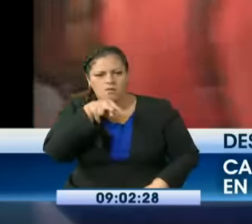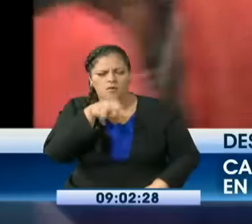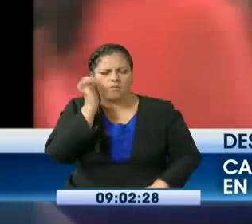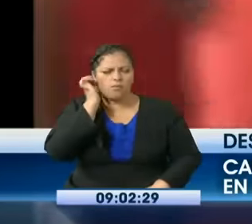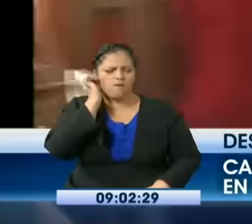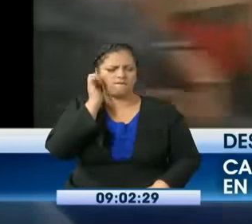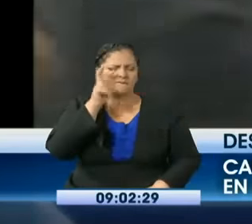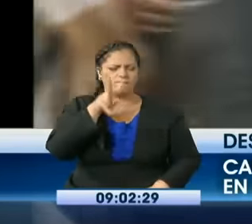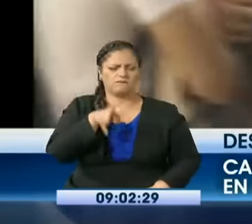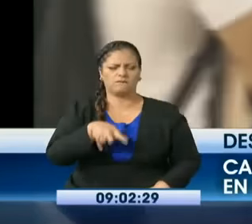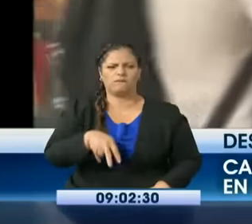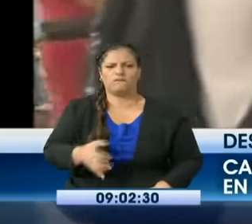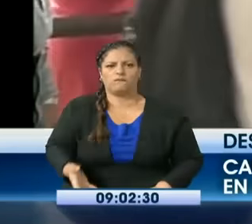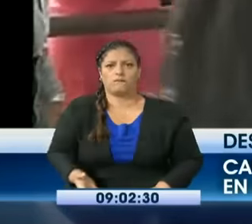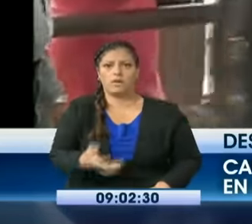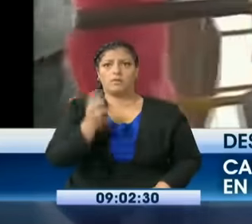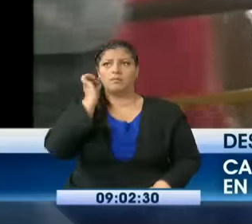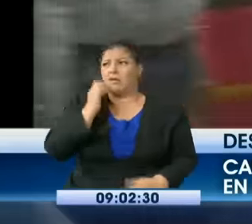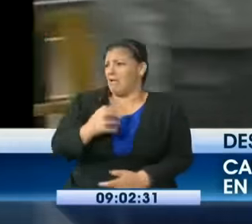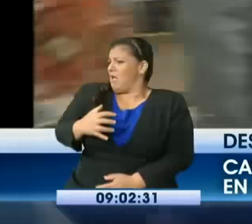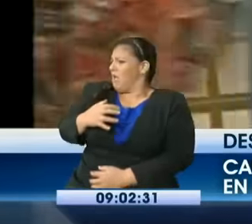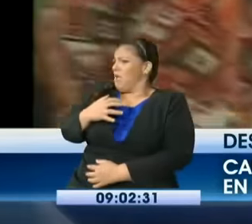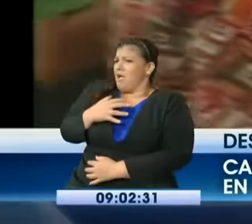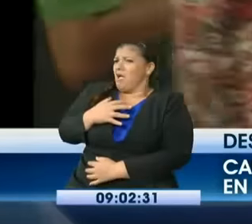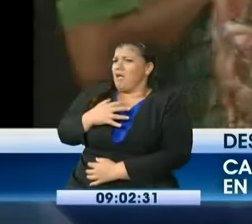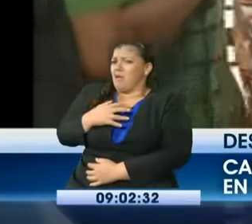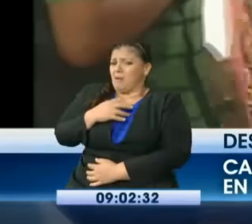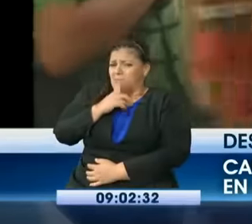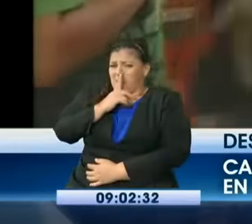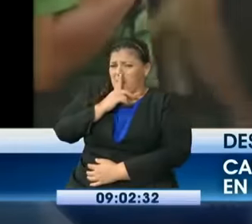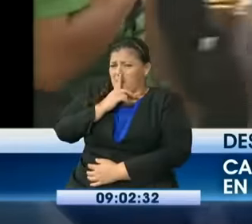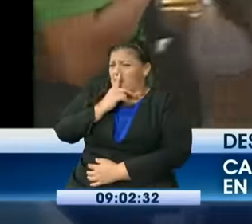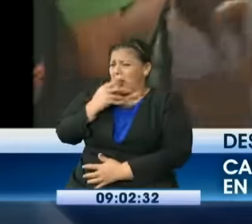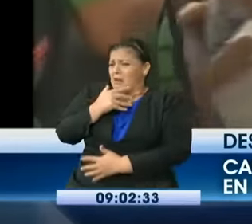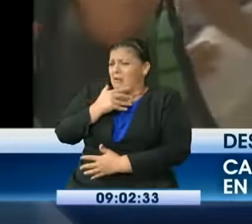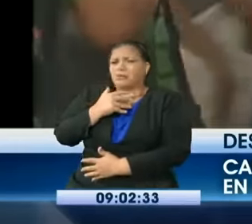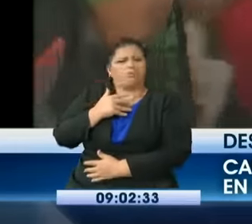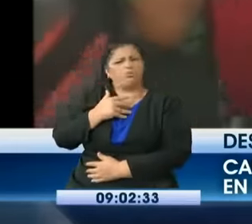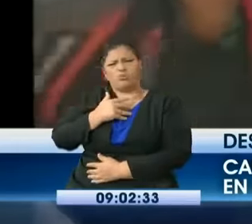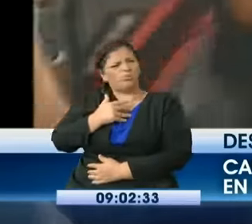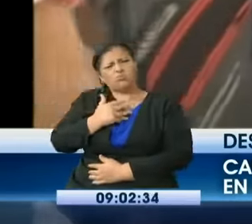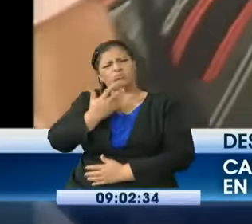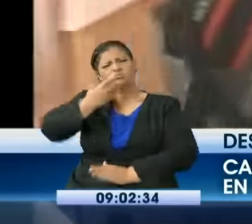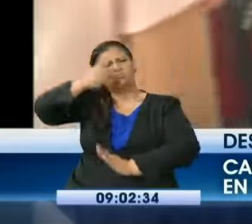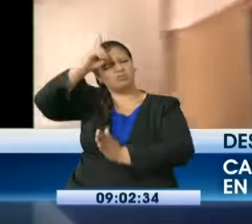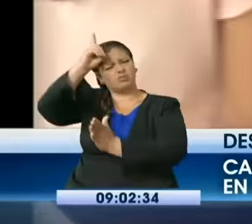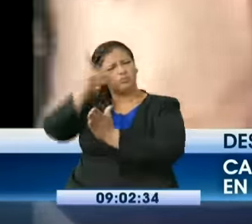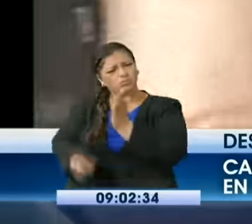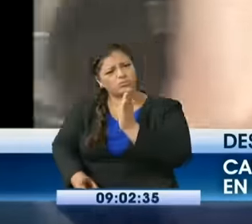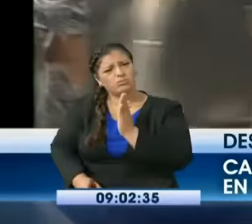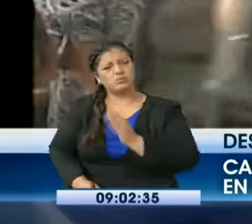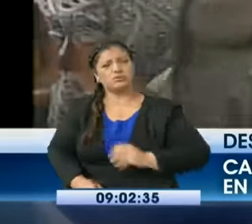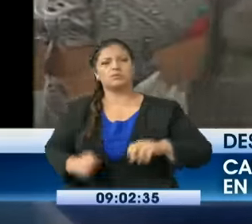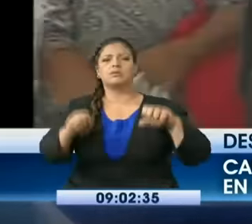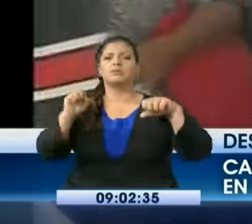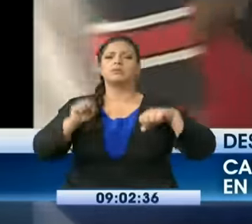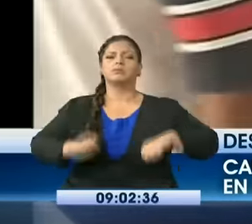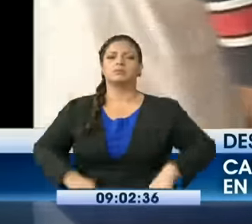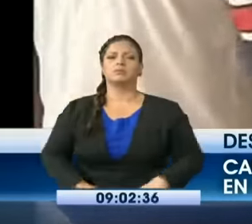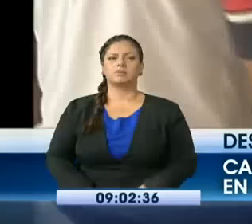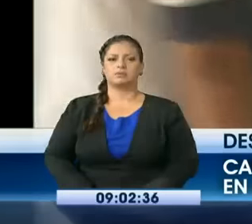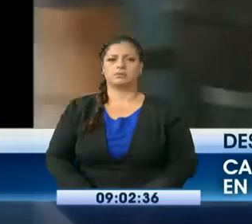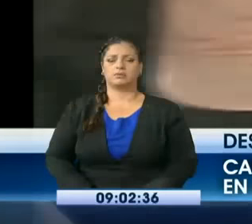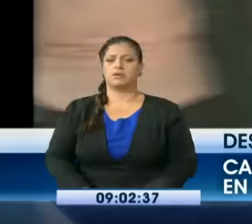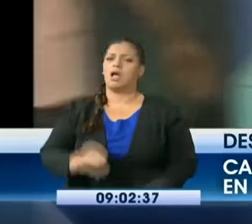pierdan el miedo y hagan pues en el momento la denuncia respectiva, sobre todo las personas del sistema, ¿verdad? Tanto guardias